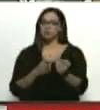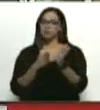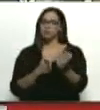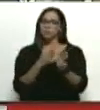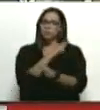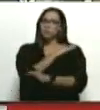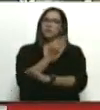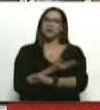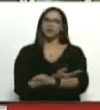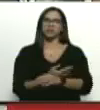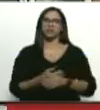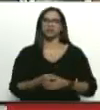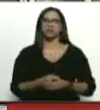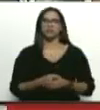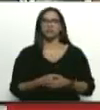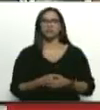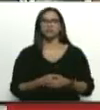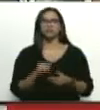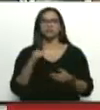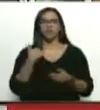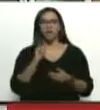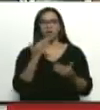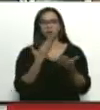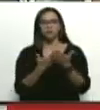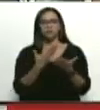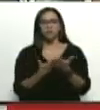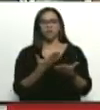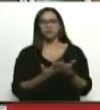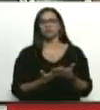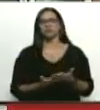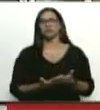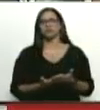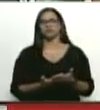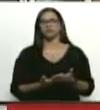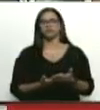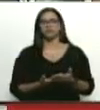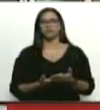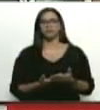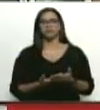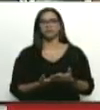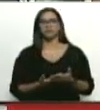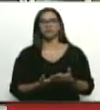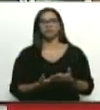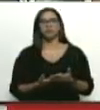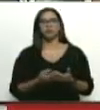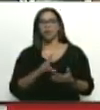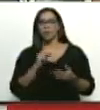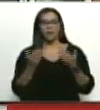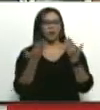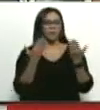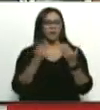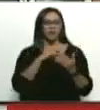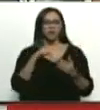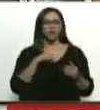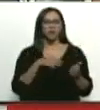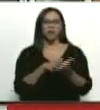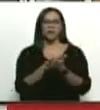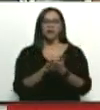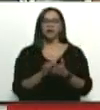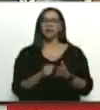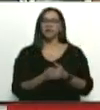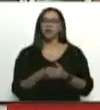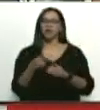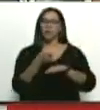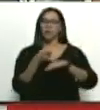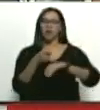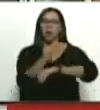eso. Hay constancia de eso. No vamos a comparar nosotros lo que ocurrió en la Cuarta República, porque